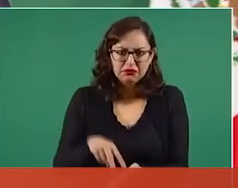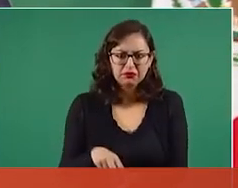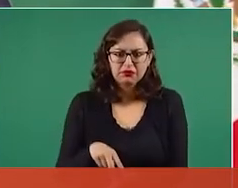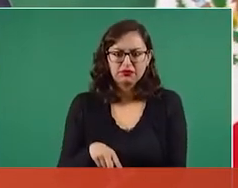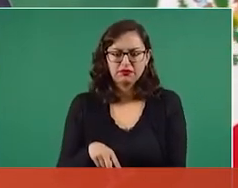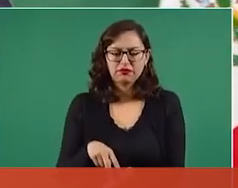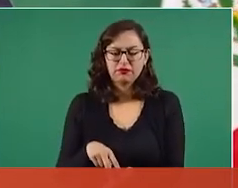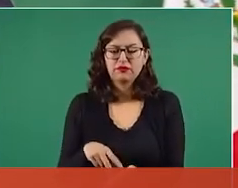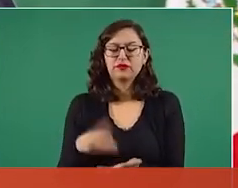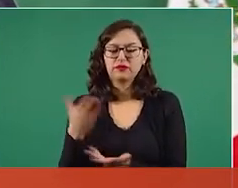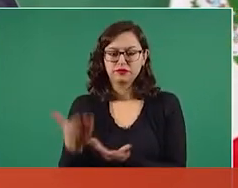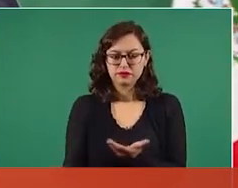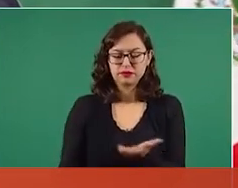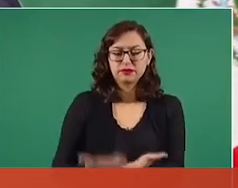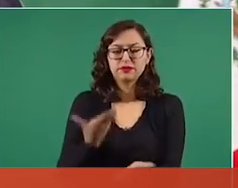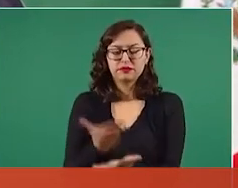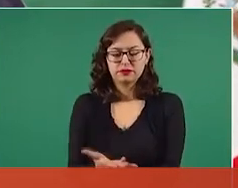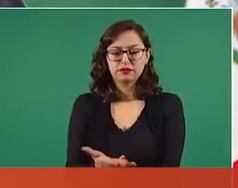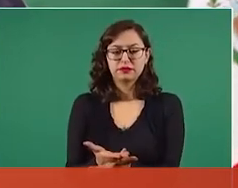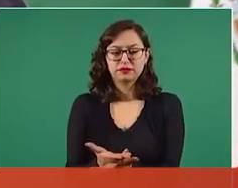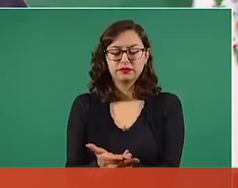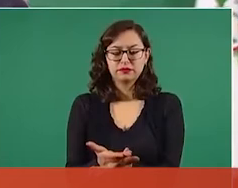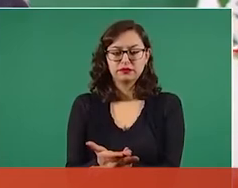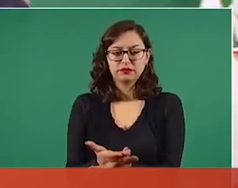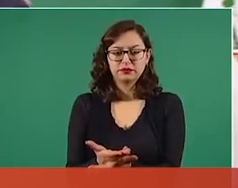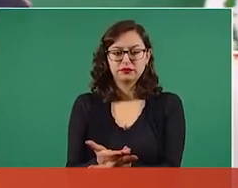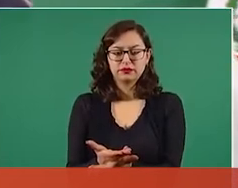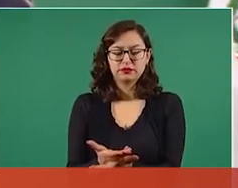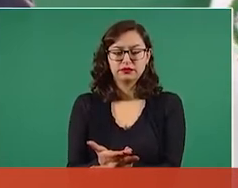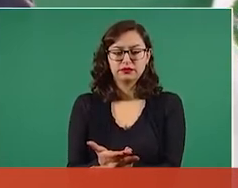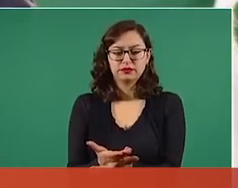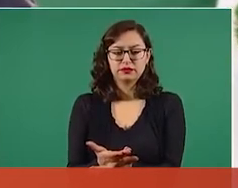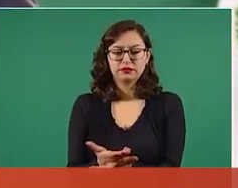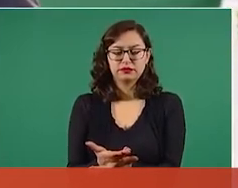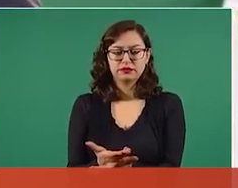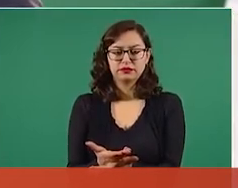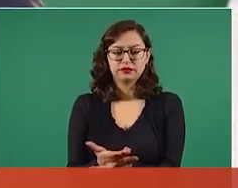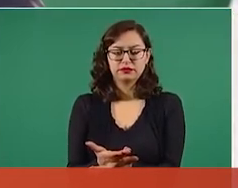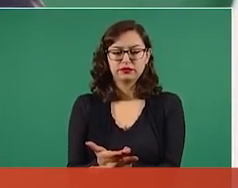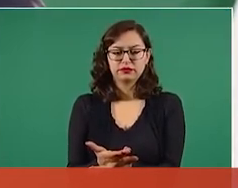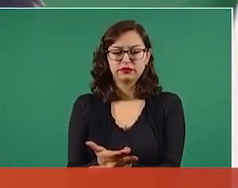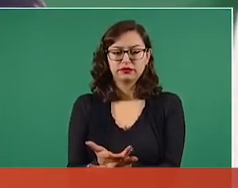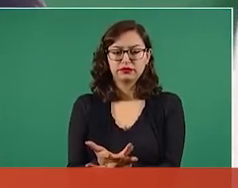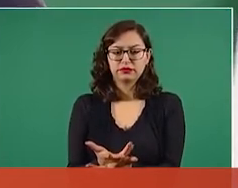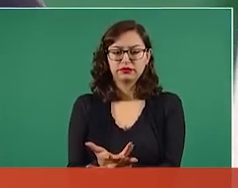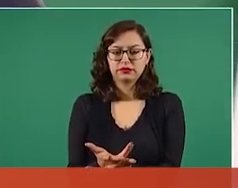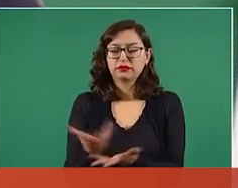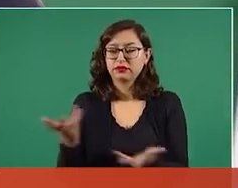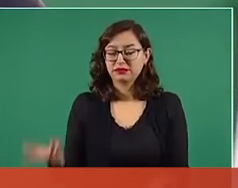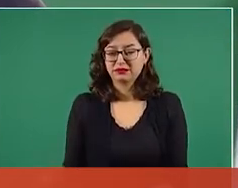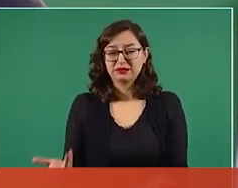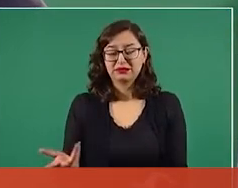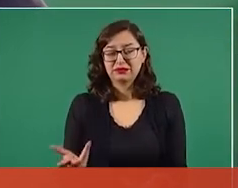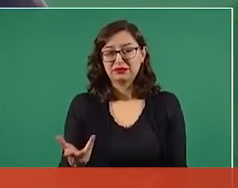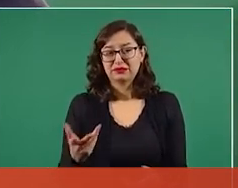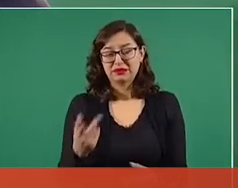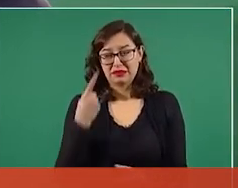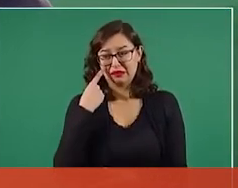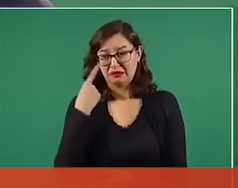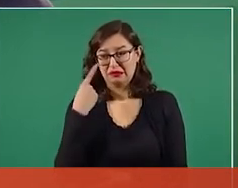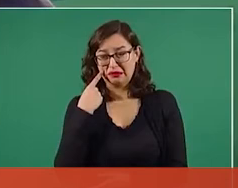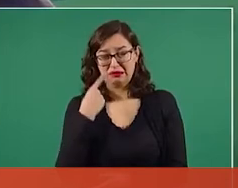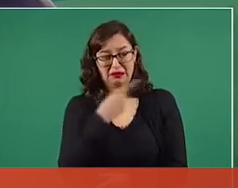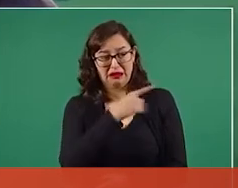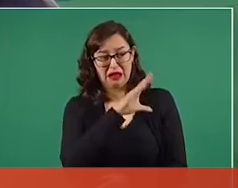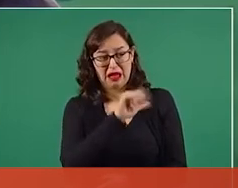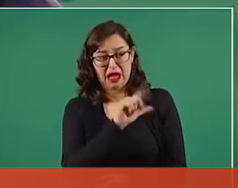que planteé de que se tenía que terminar la guerra que se